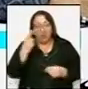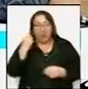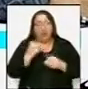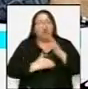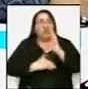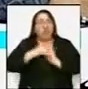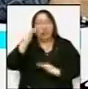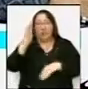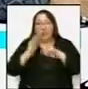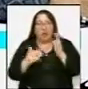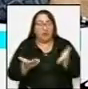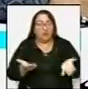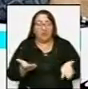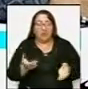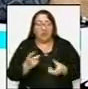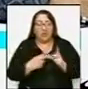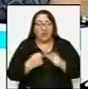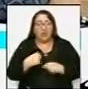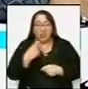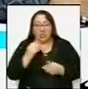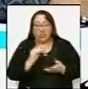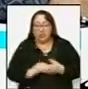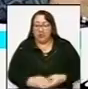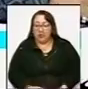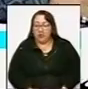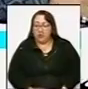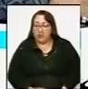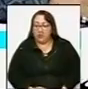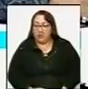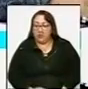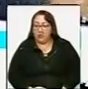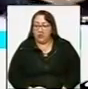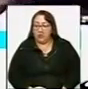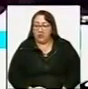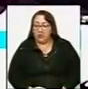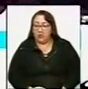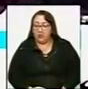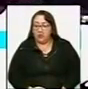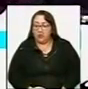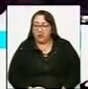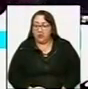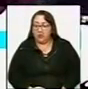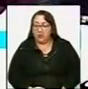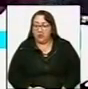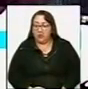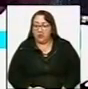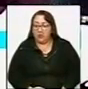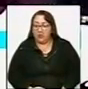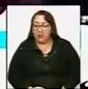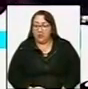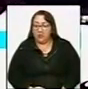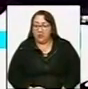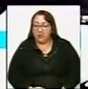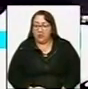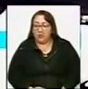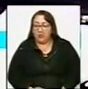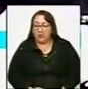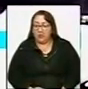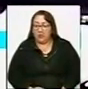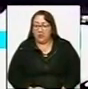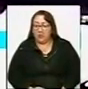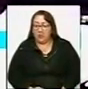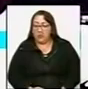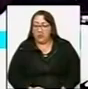sube y baja. Entonces tenemos que poner un momento específico. O sea, tenemos que decirle,